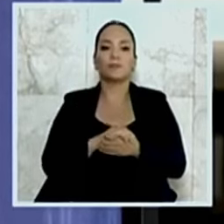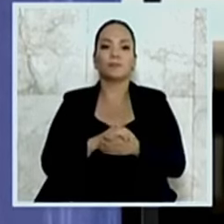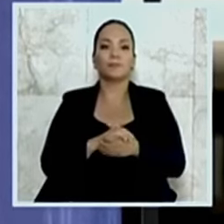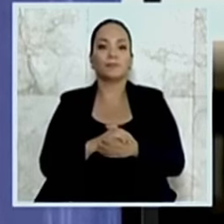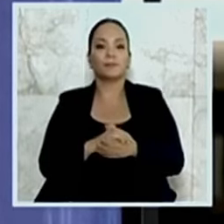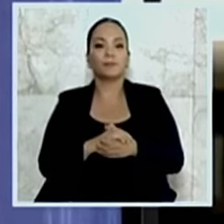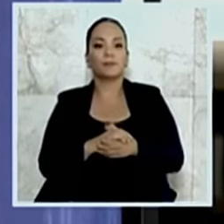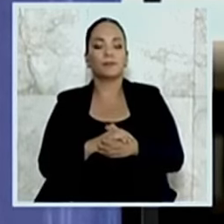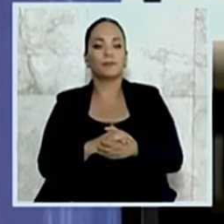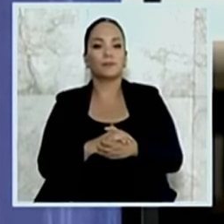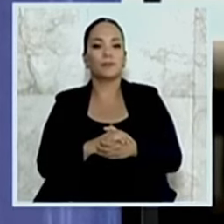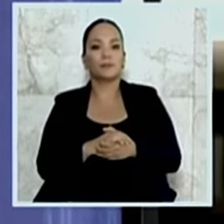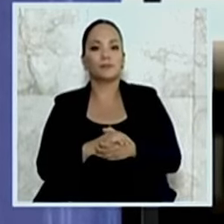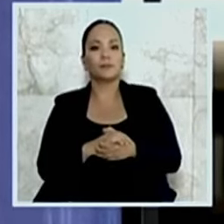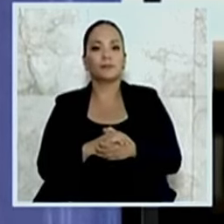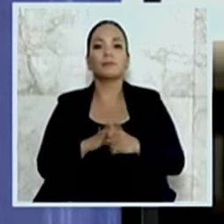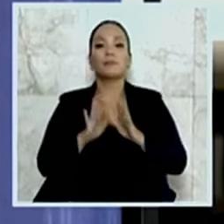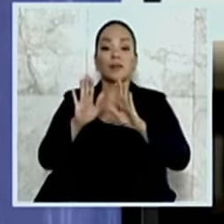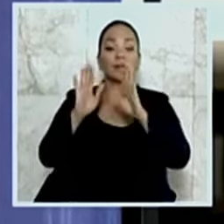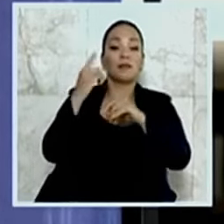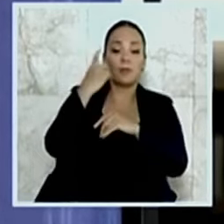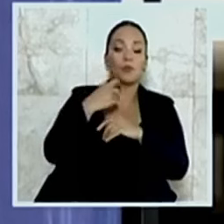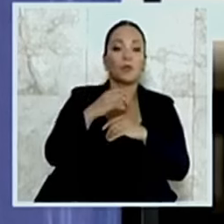algo específico para la perla del